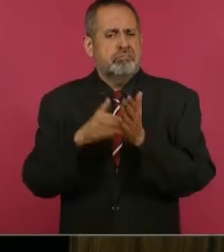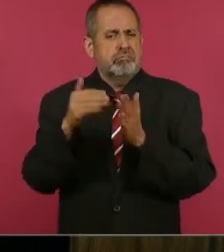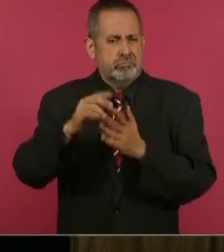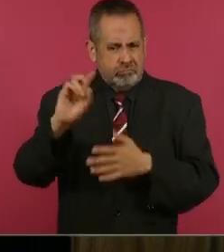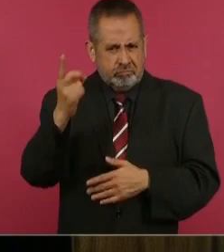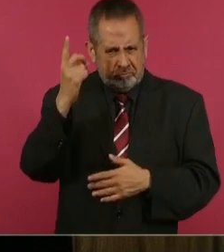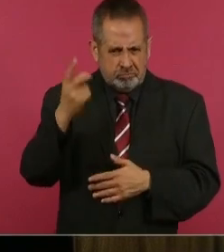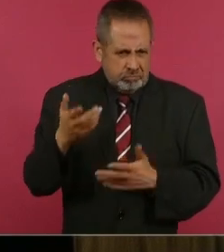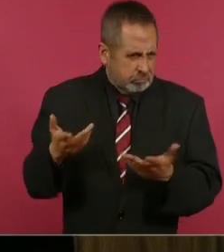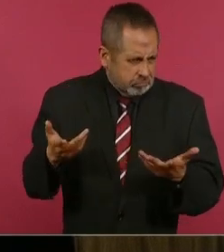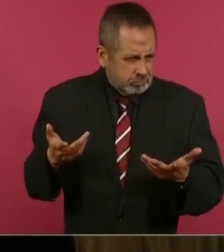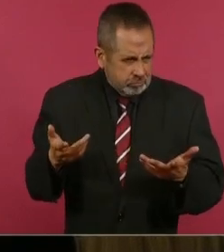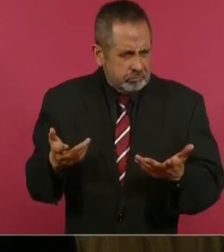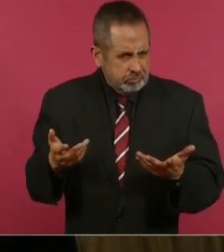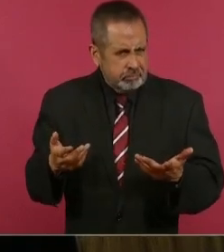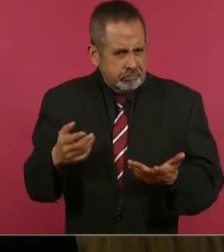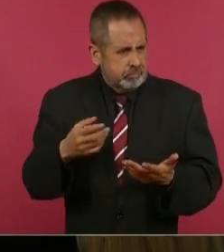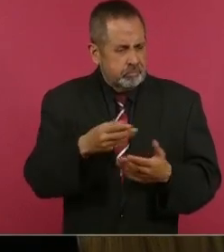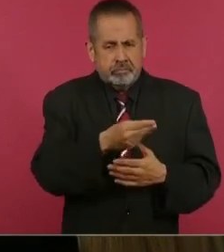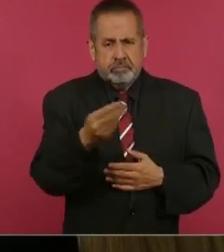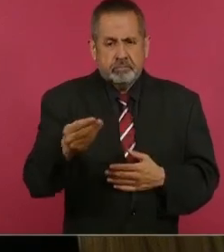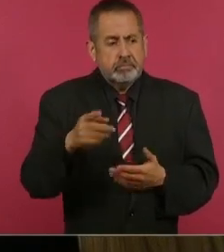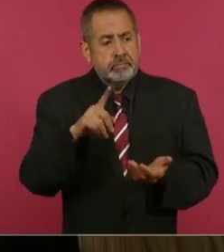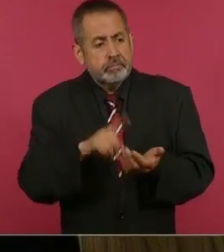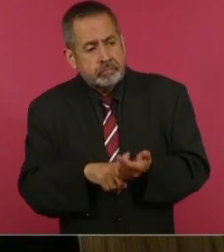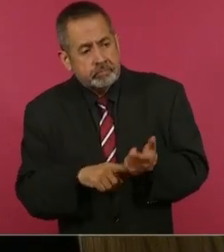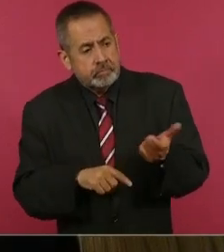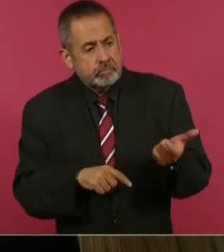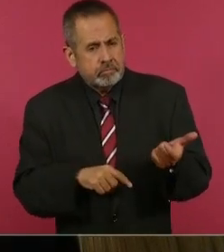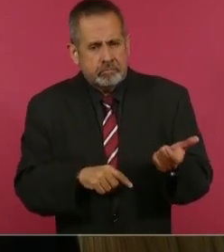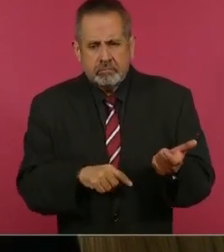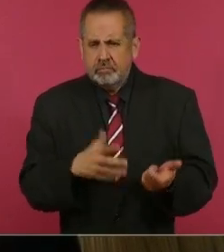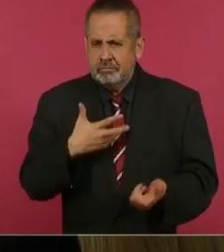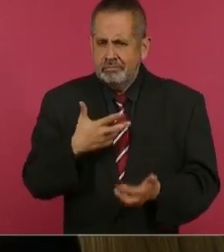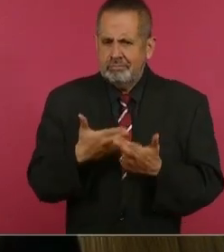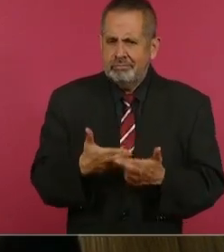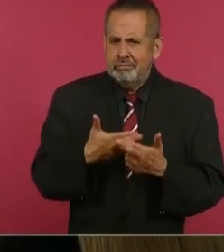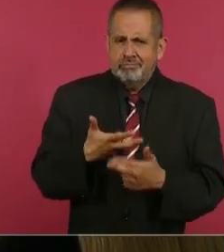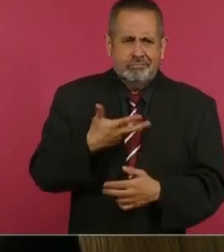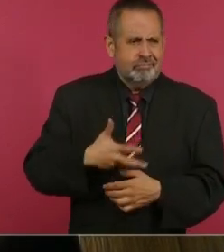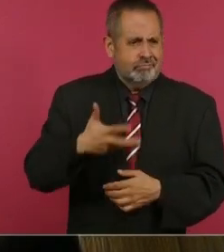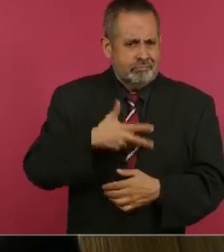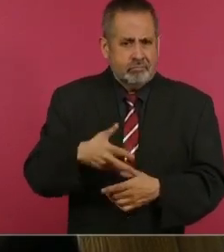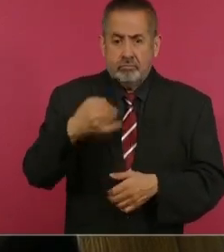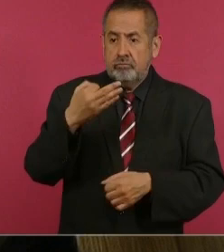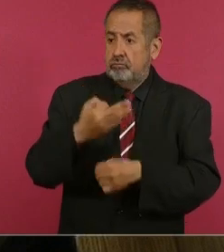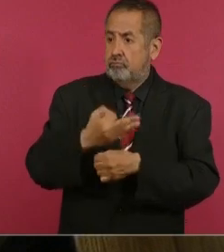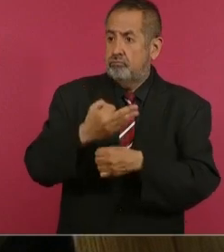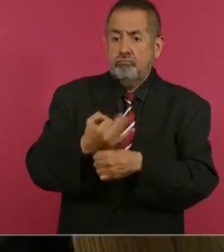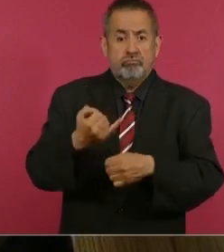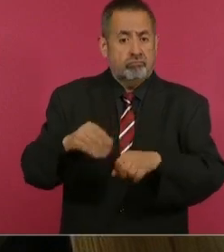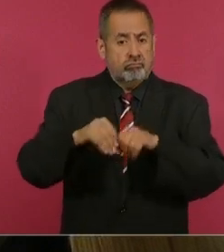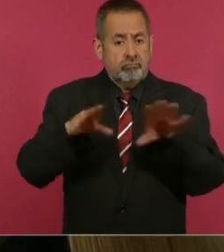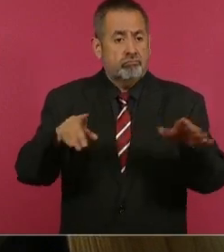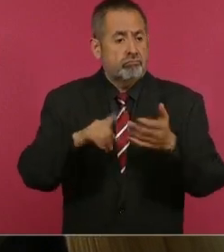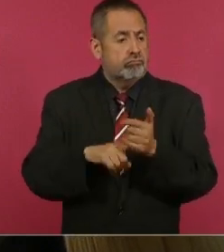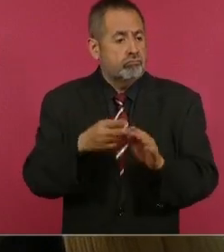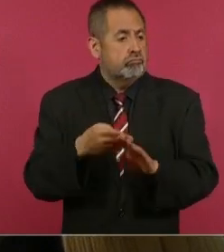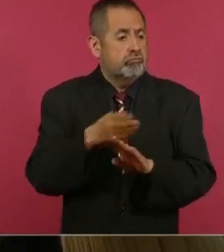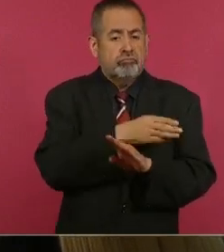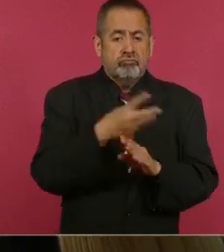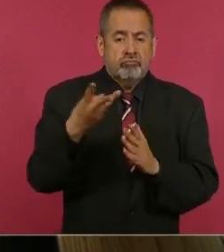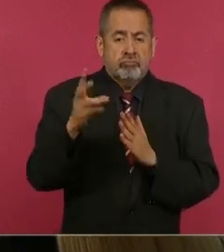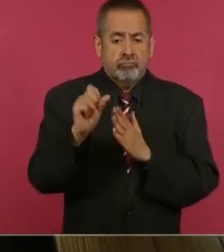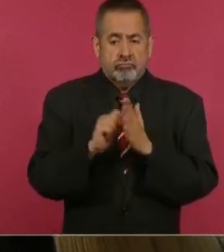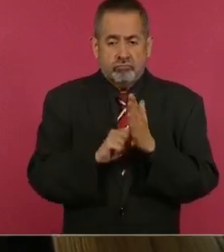1,100 millones de dólares. Creo que por falta de recursos no se puede quejar la compañía. Hoy se da a conocer un informe en donde en el trimestre